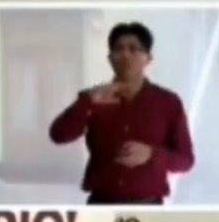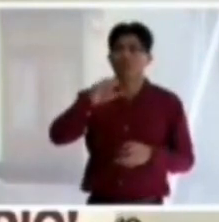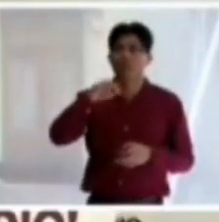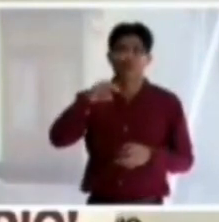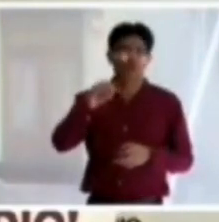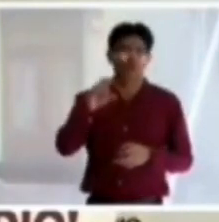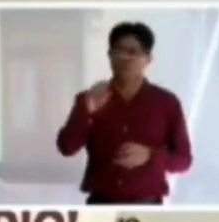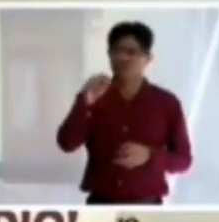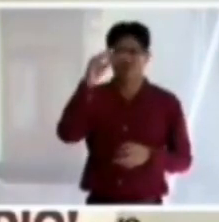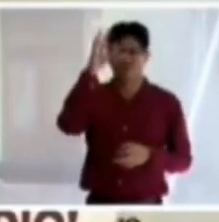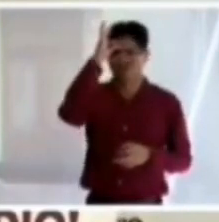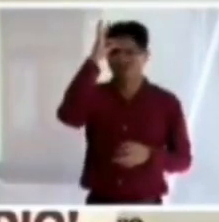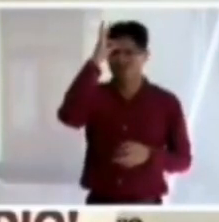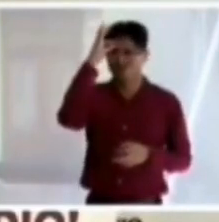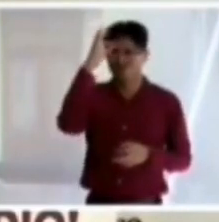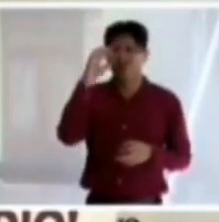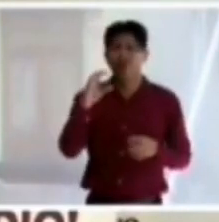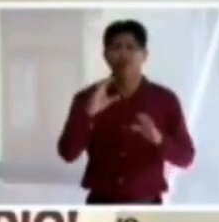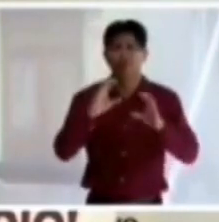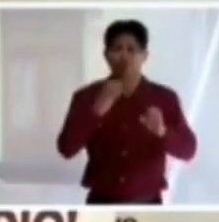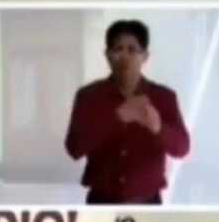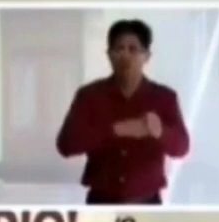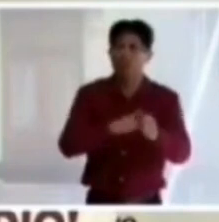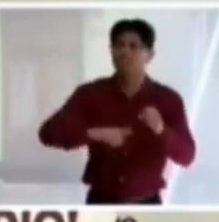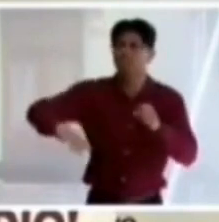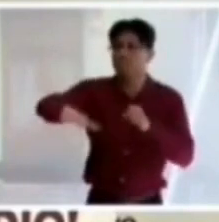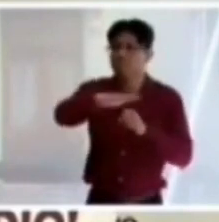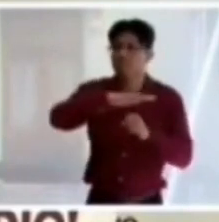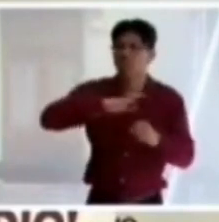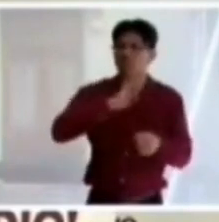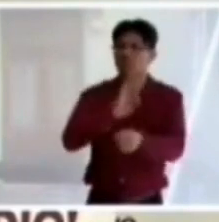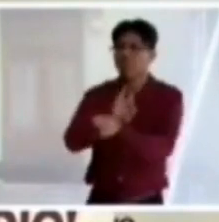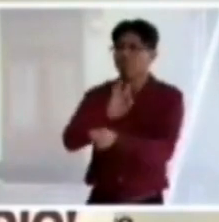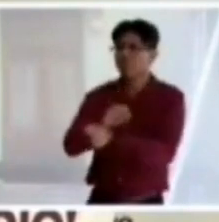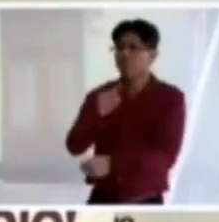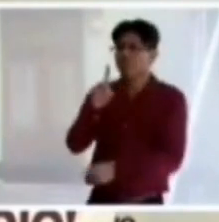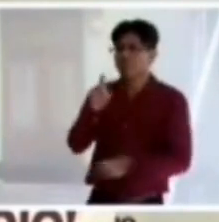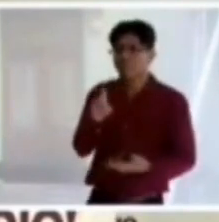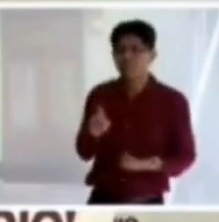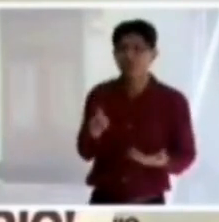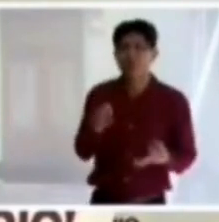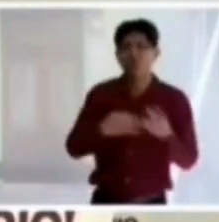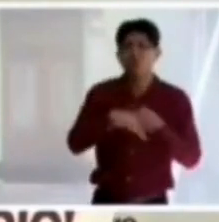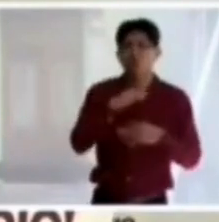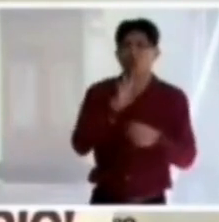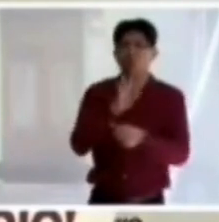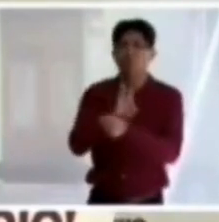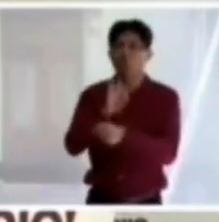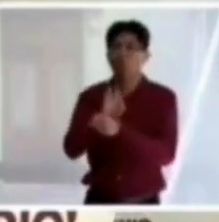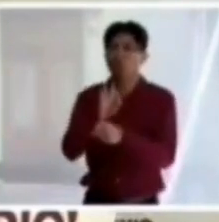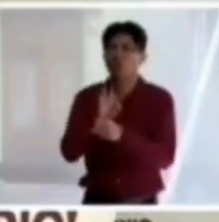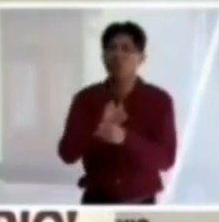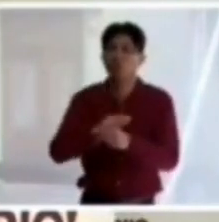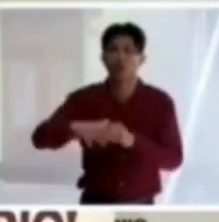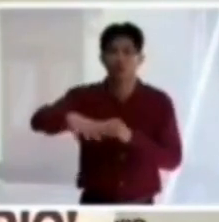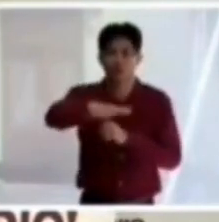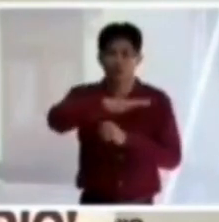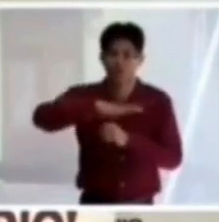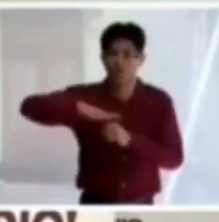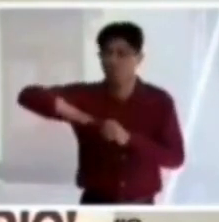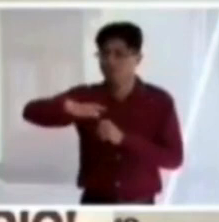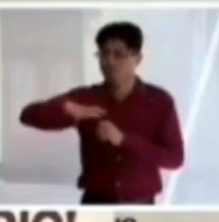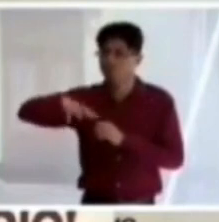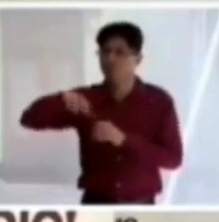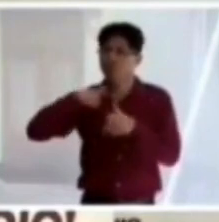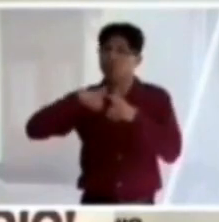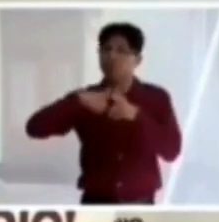cultos y cuidaban la naturaleza, el medio ambiente, protegían el agua, protegían el ecosistema y